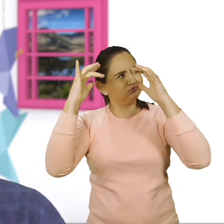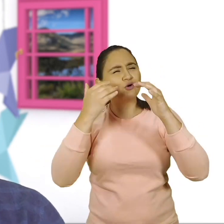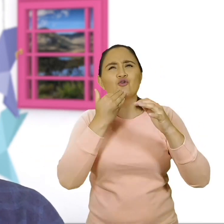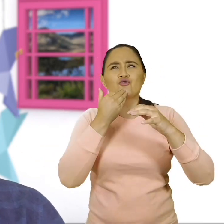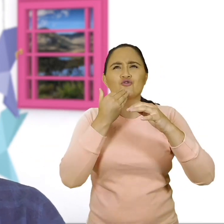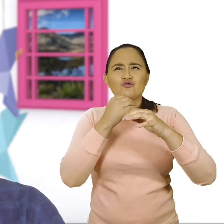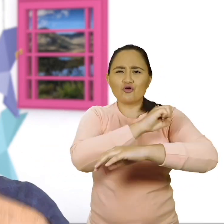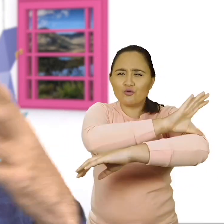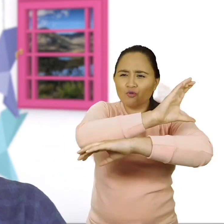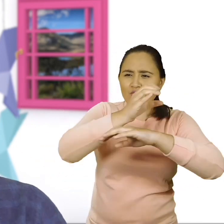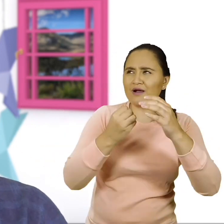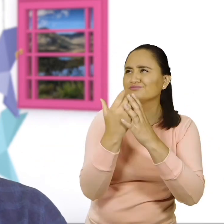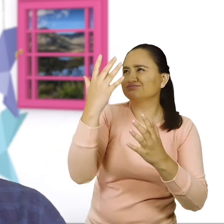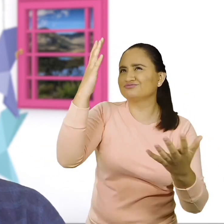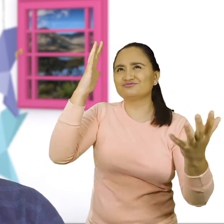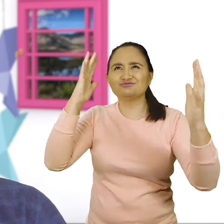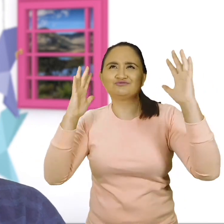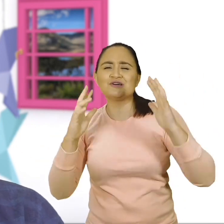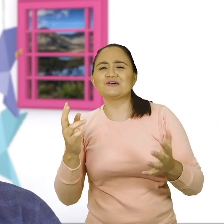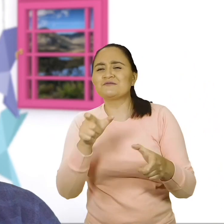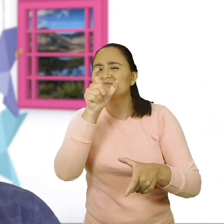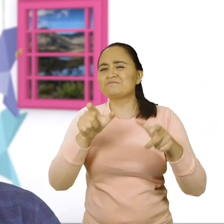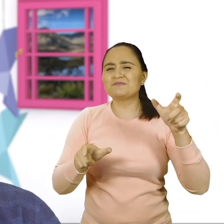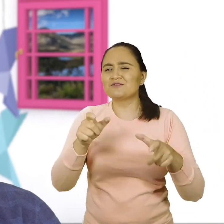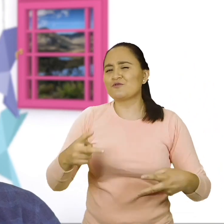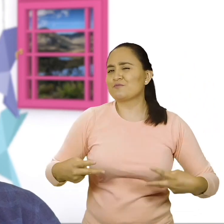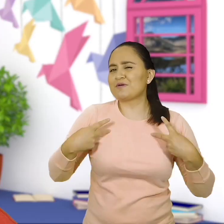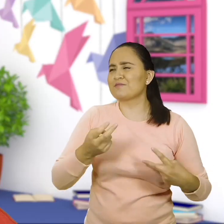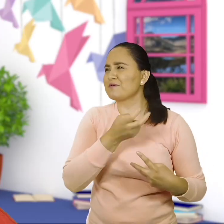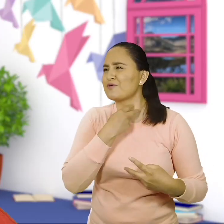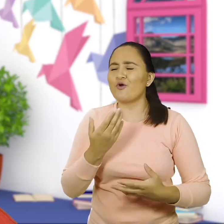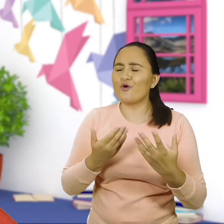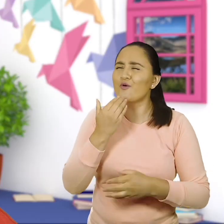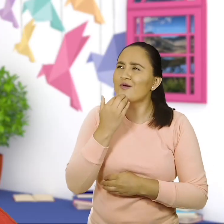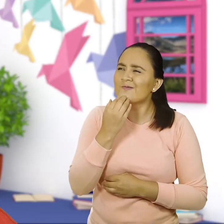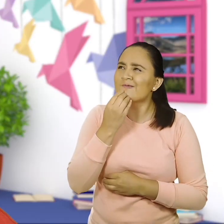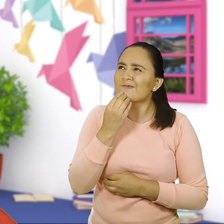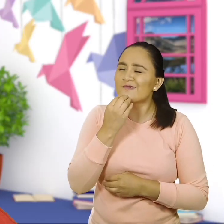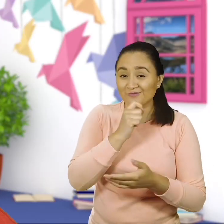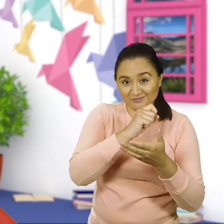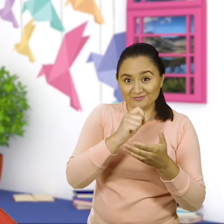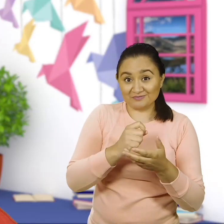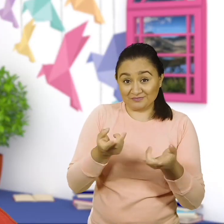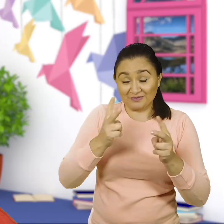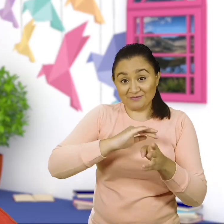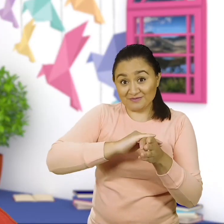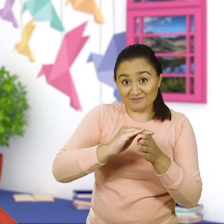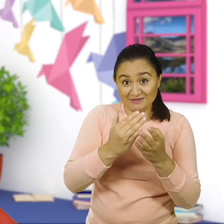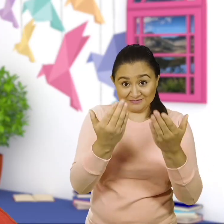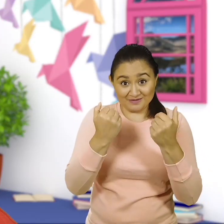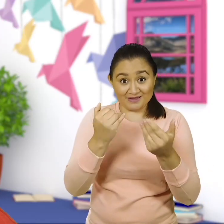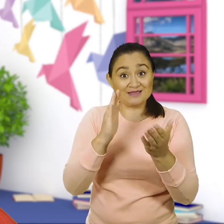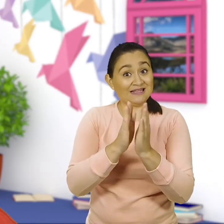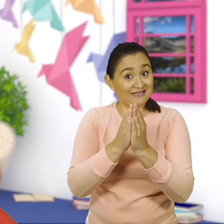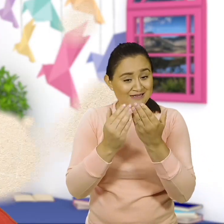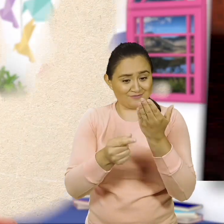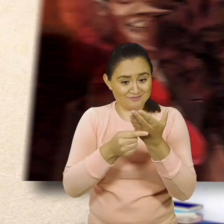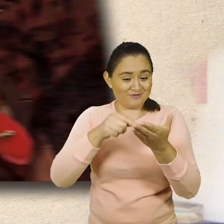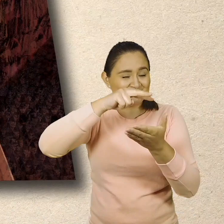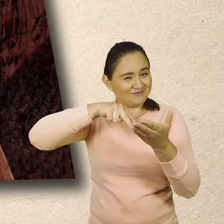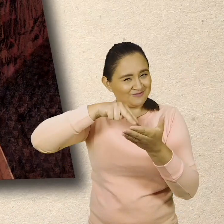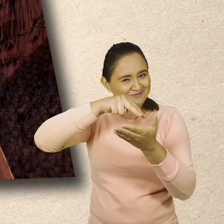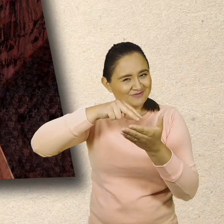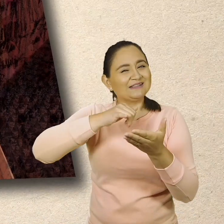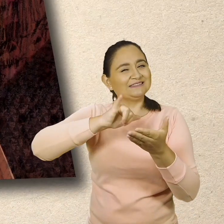un vampiro, a imaginarte los paisajes donde vive un vampiro. Y te invito también a leer el resto